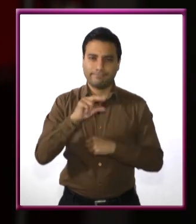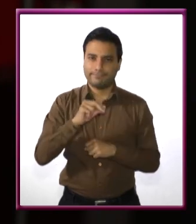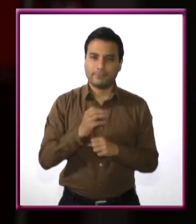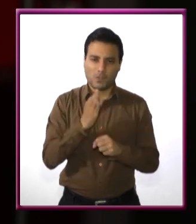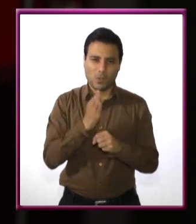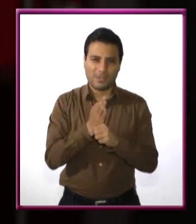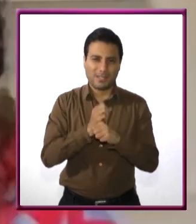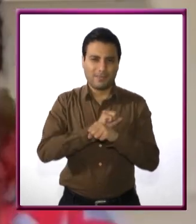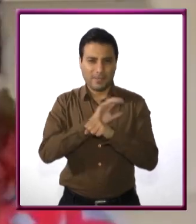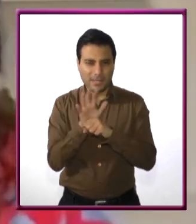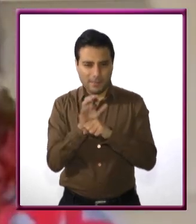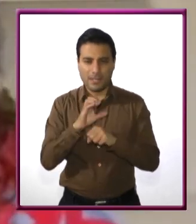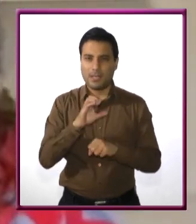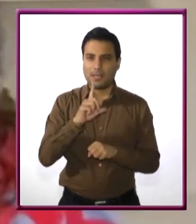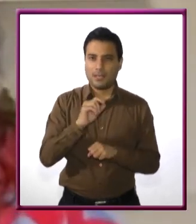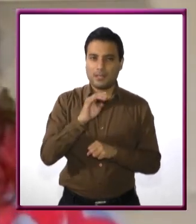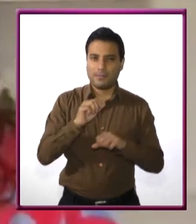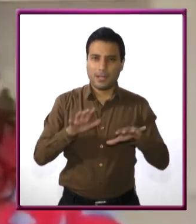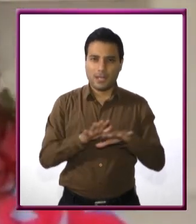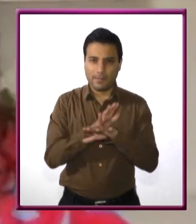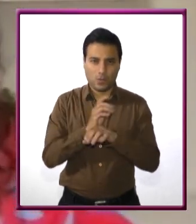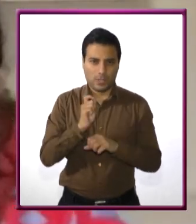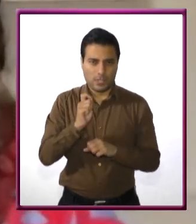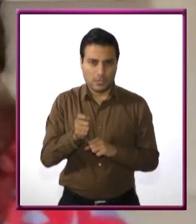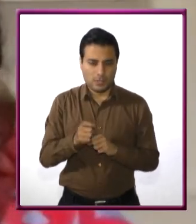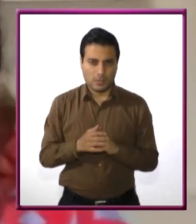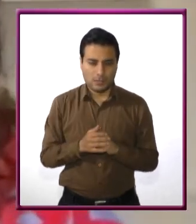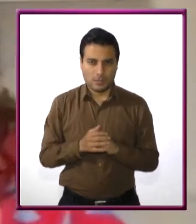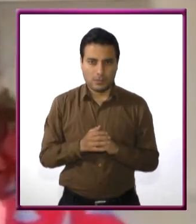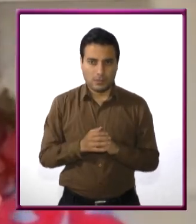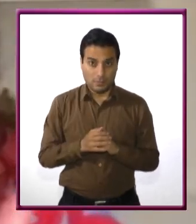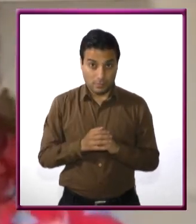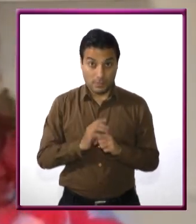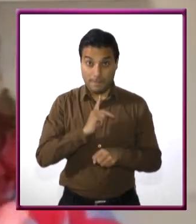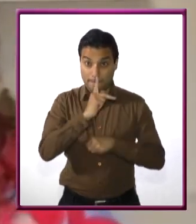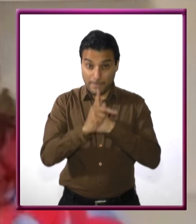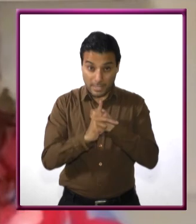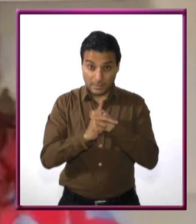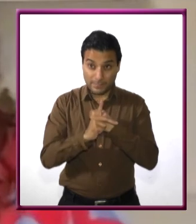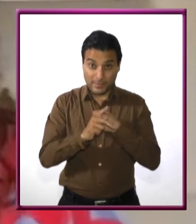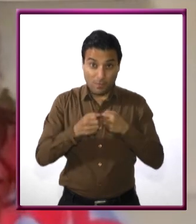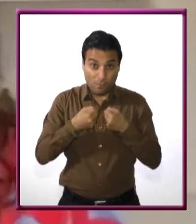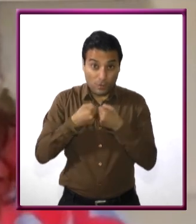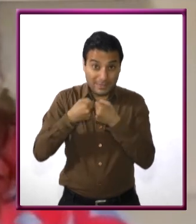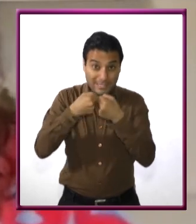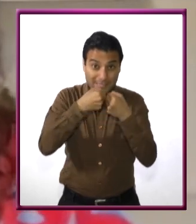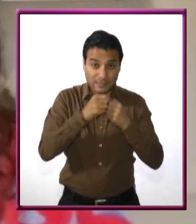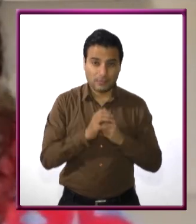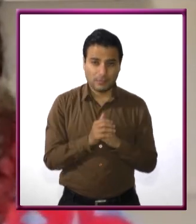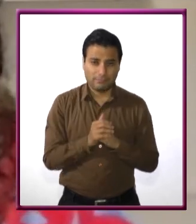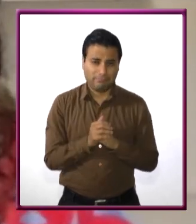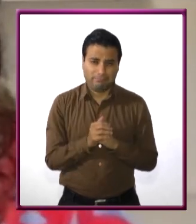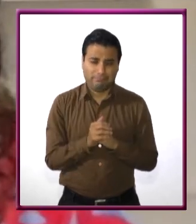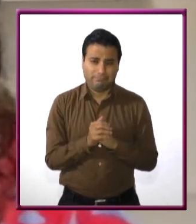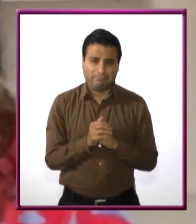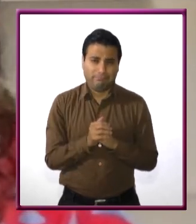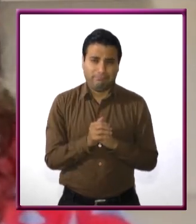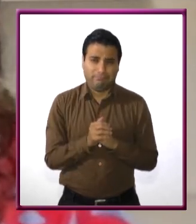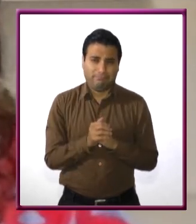la pandemia y con el cambio climático estamos viendo que esta noción de fronteras es bastante